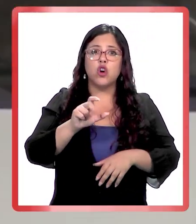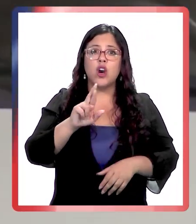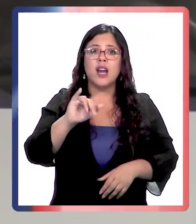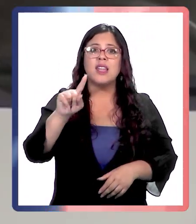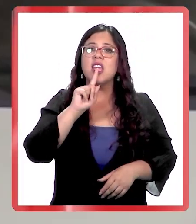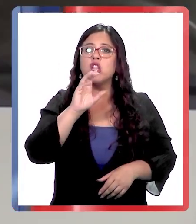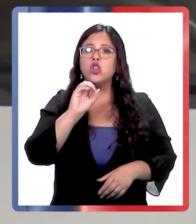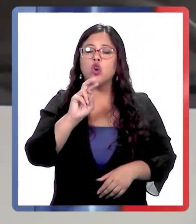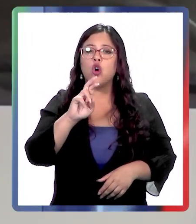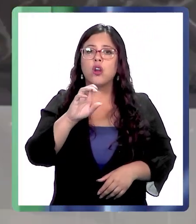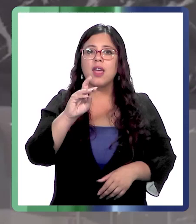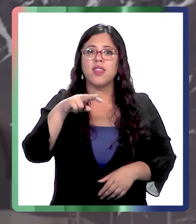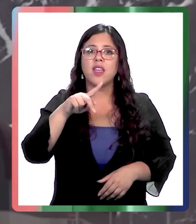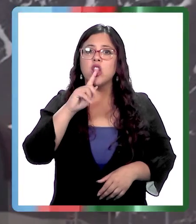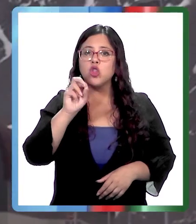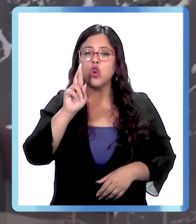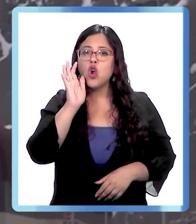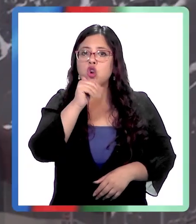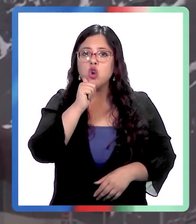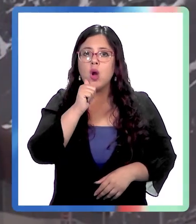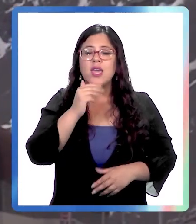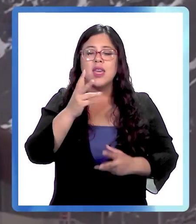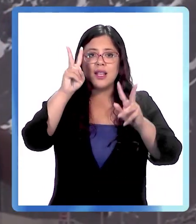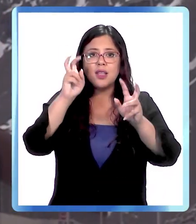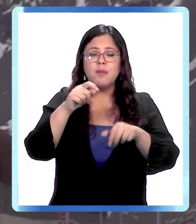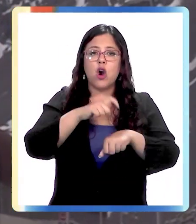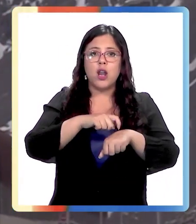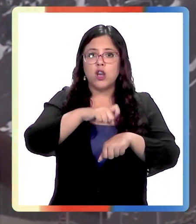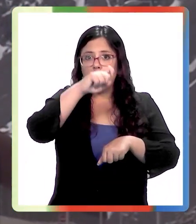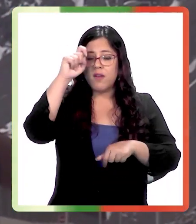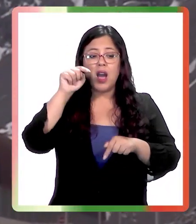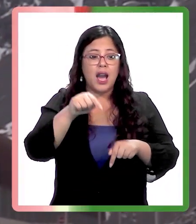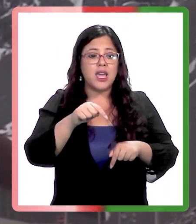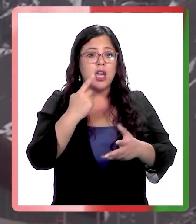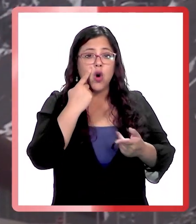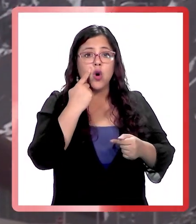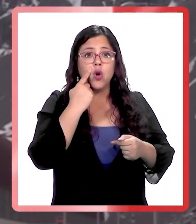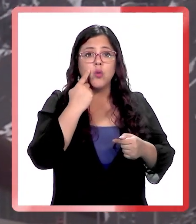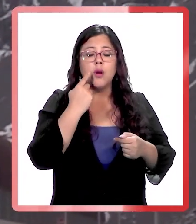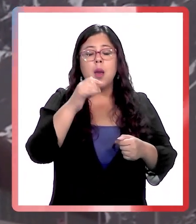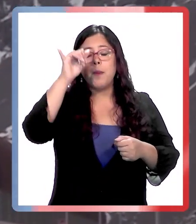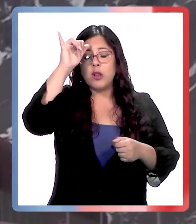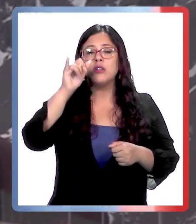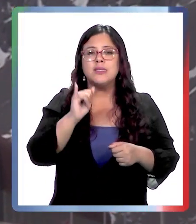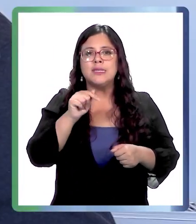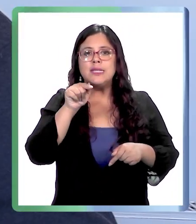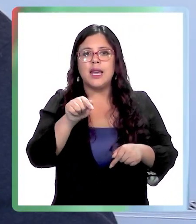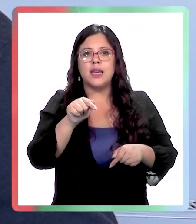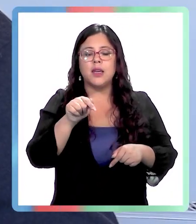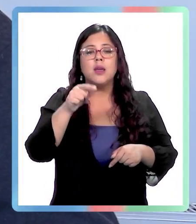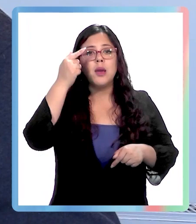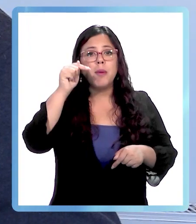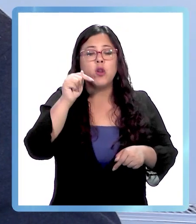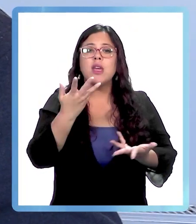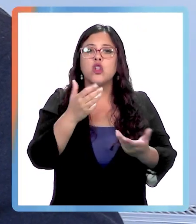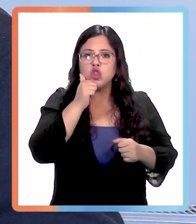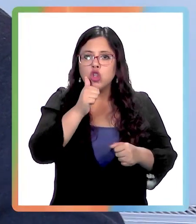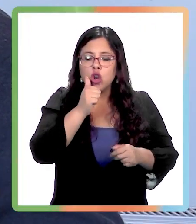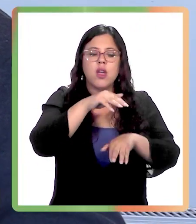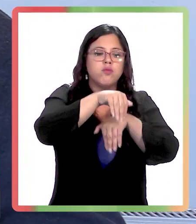integrado Cristo Redentor aún opera con horario de verano. Por lo tanto, la atención va a ser 24 horas y por eso también mencionaba